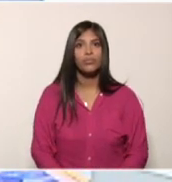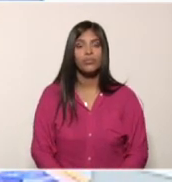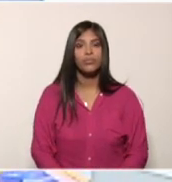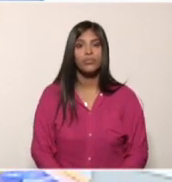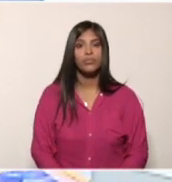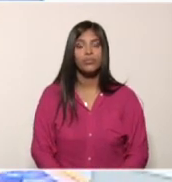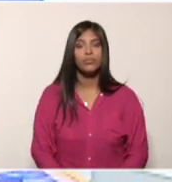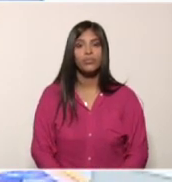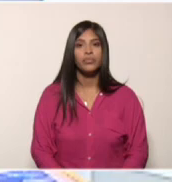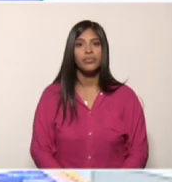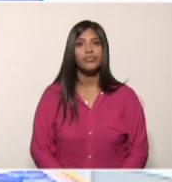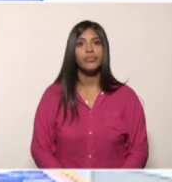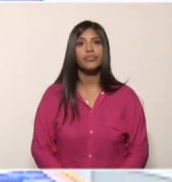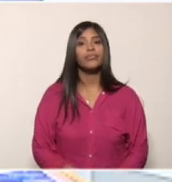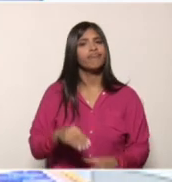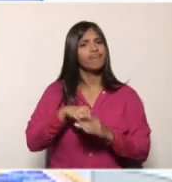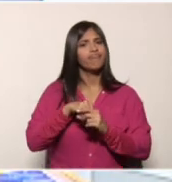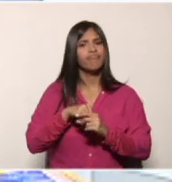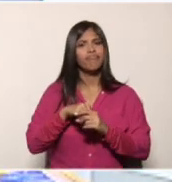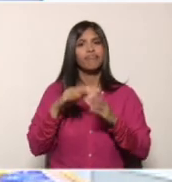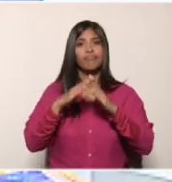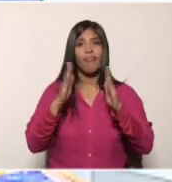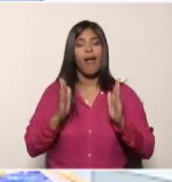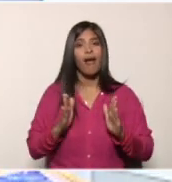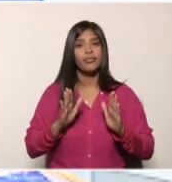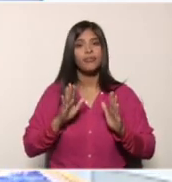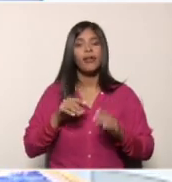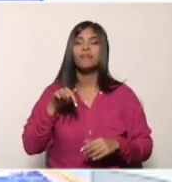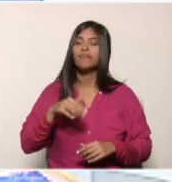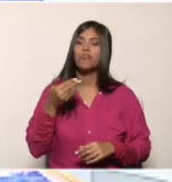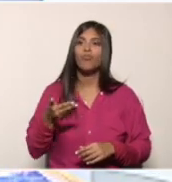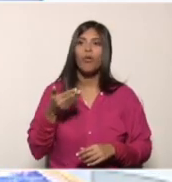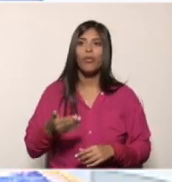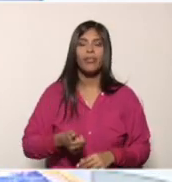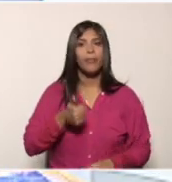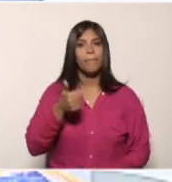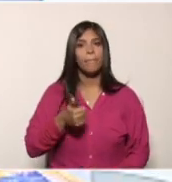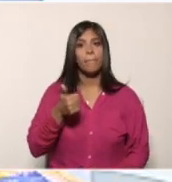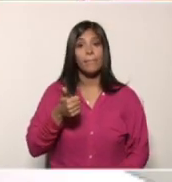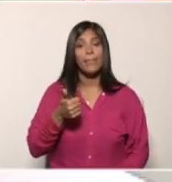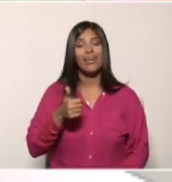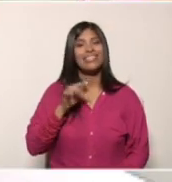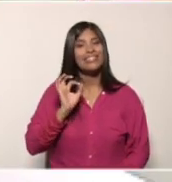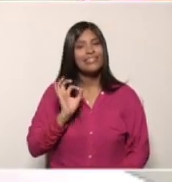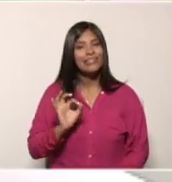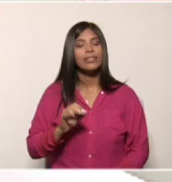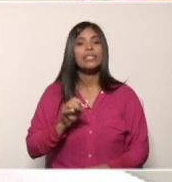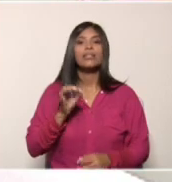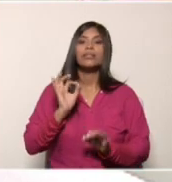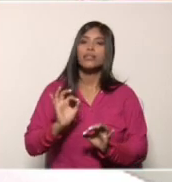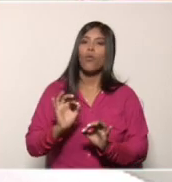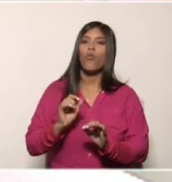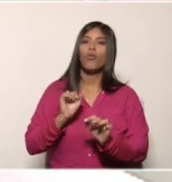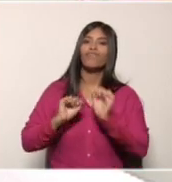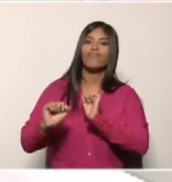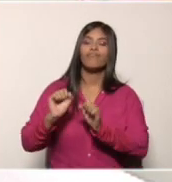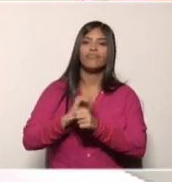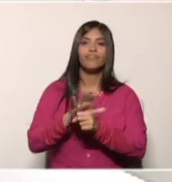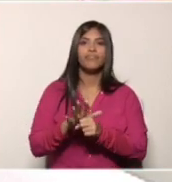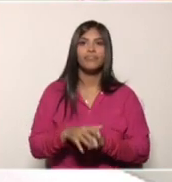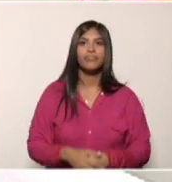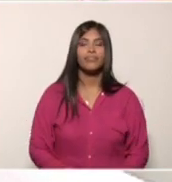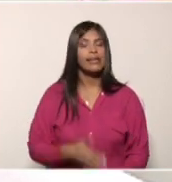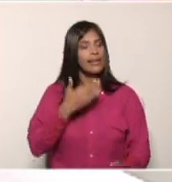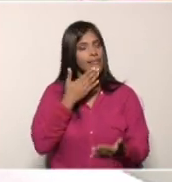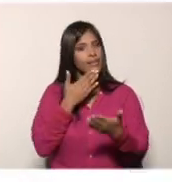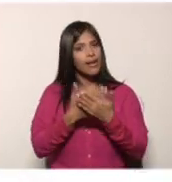bueno, y mantenerse en casa, que es la recomendación, digamos, más eficaz contra el COVID-19. Agradecidos